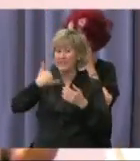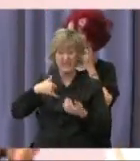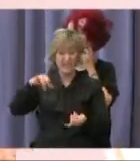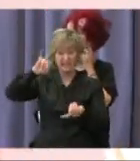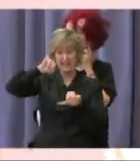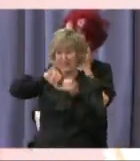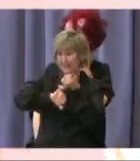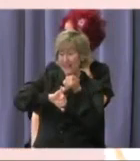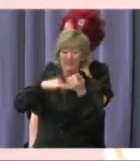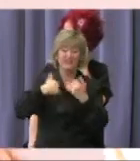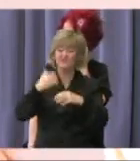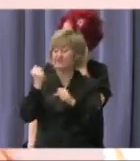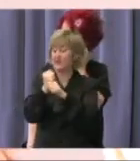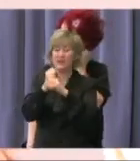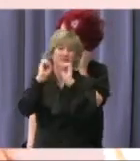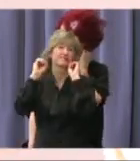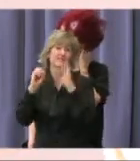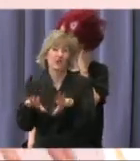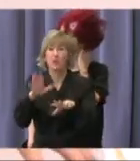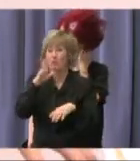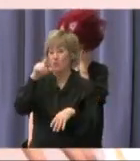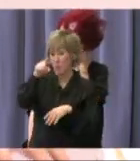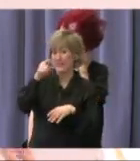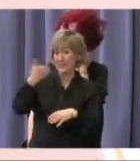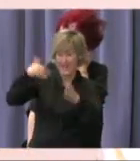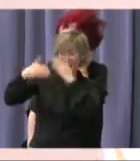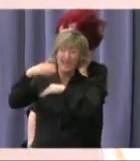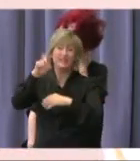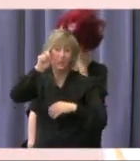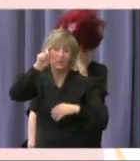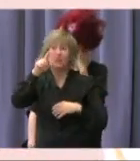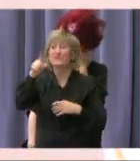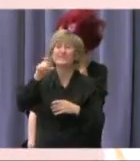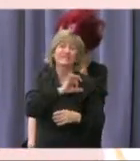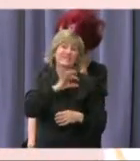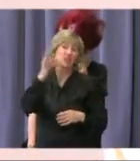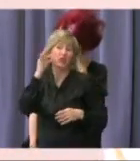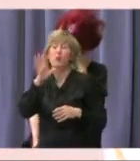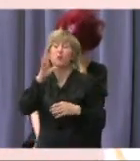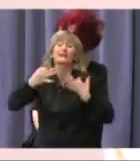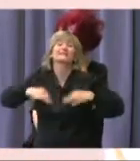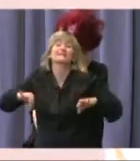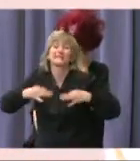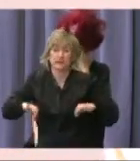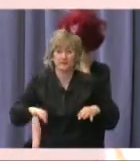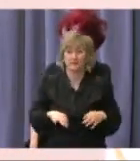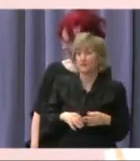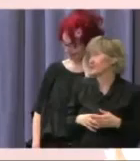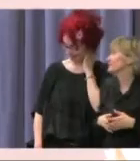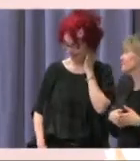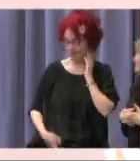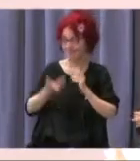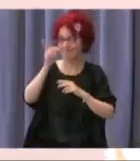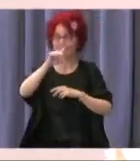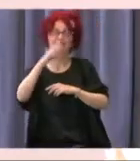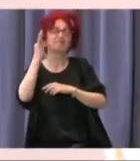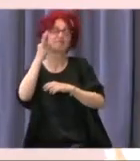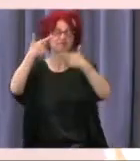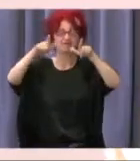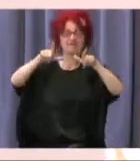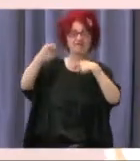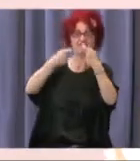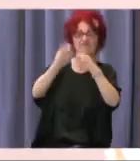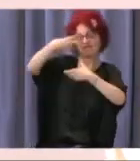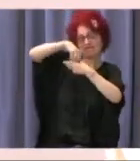trabajar. Por eso es verdad que como las maestras eran señoritas porque eran solteras, se les denominaba señorita. No solo a las maestras, también a las dependientas, es decir, a las